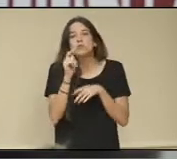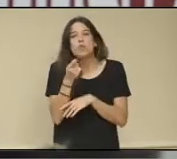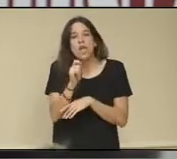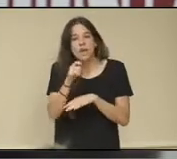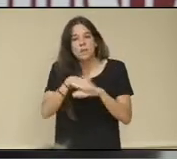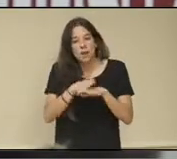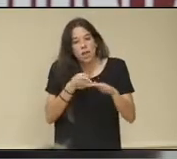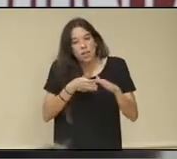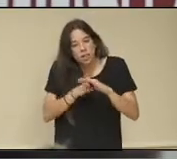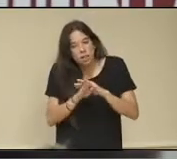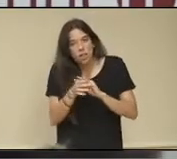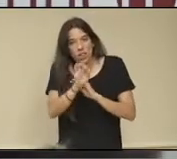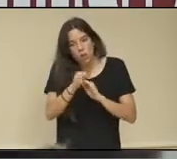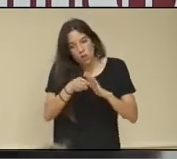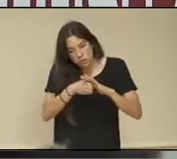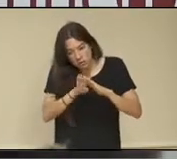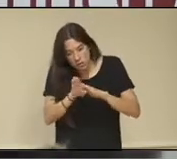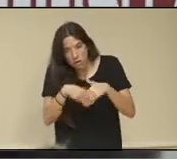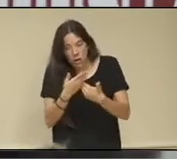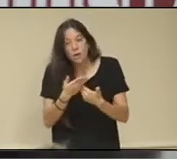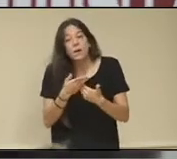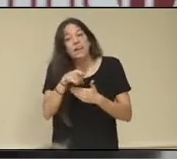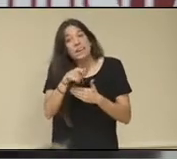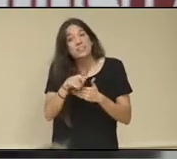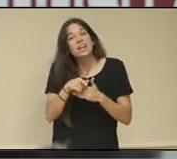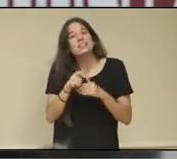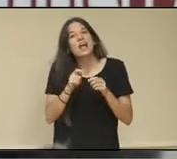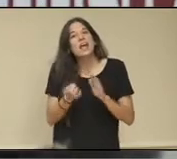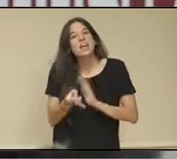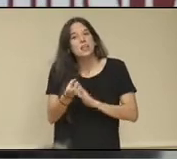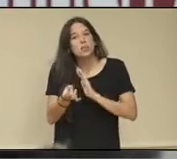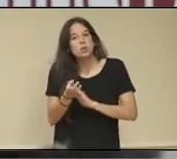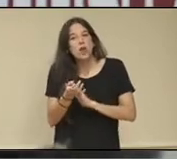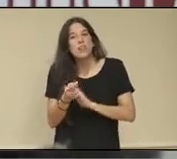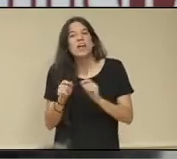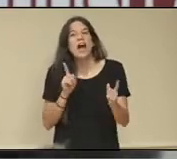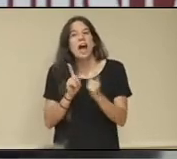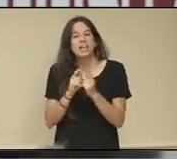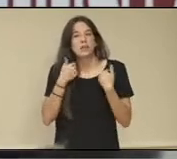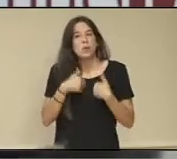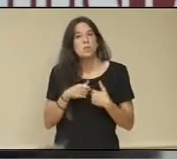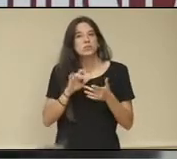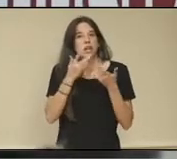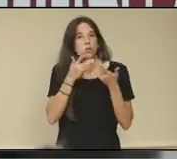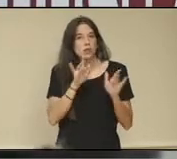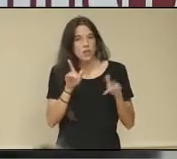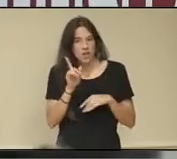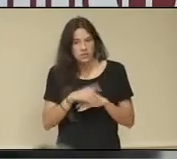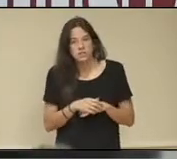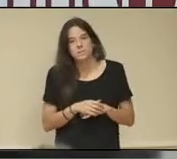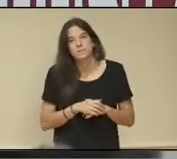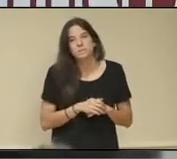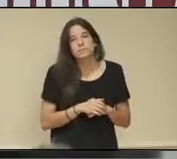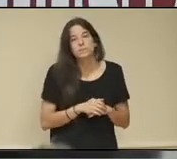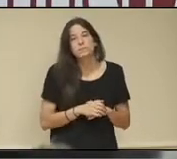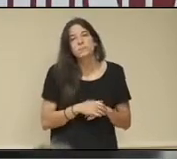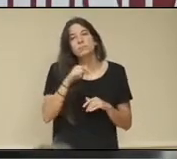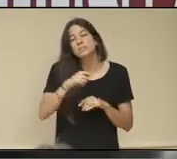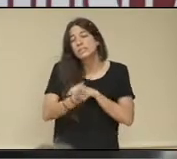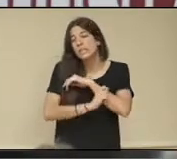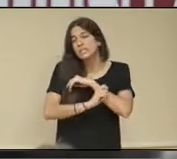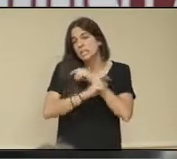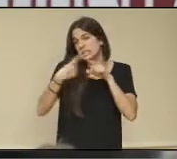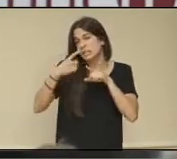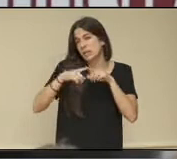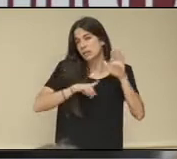puerta de las células y es la principal inductora de anticuerpos neutralizantes. Se han desarrollado distintas estrategias